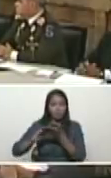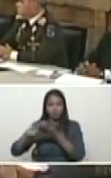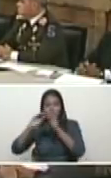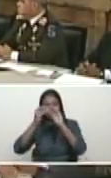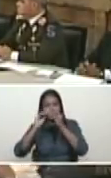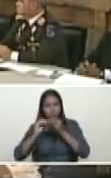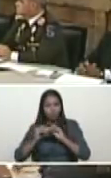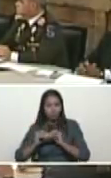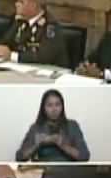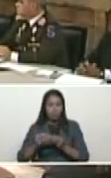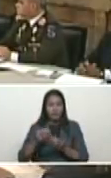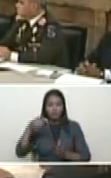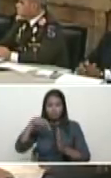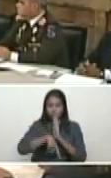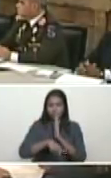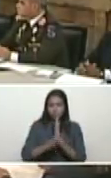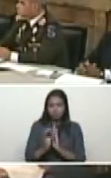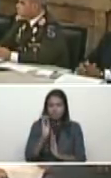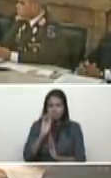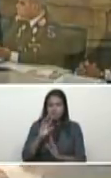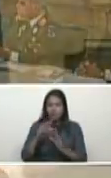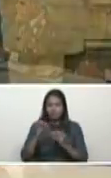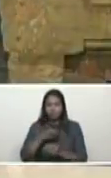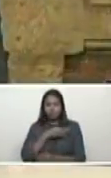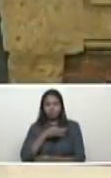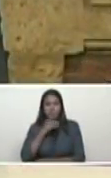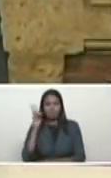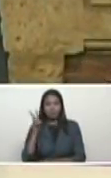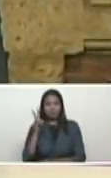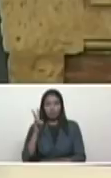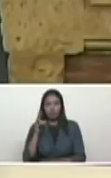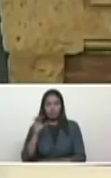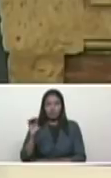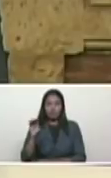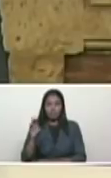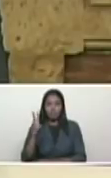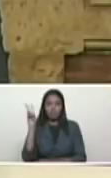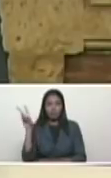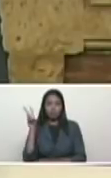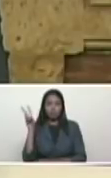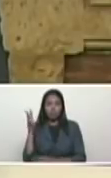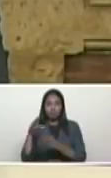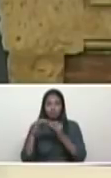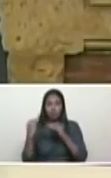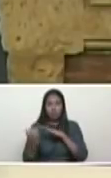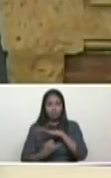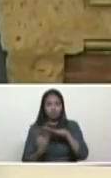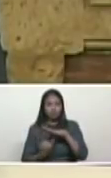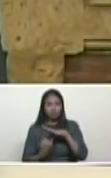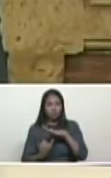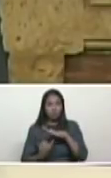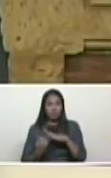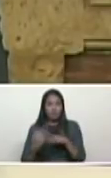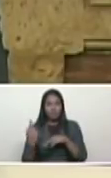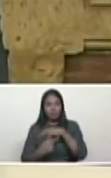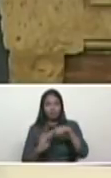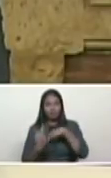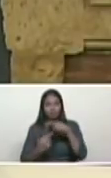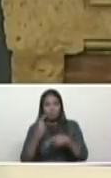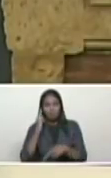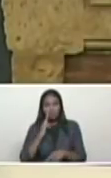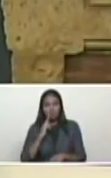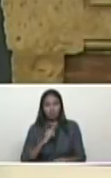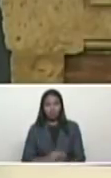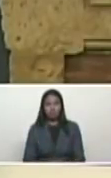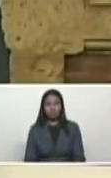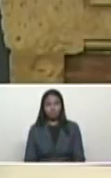rectificación profunda de la sociedad venezolana del estado venezolano en sus instituciones y de la revolución bolivariana